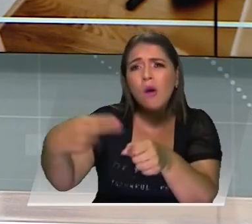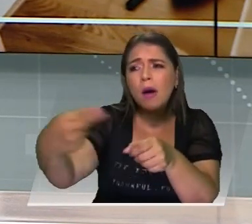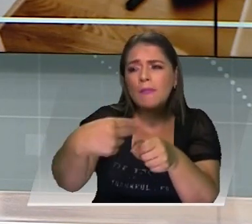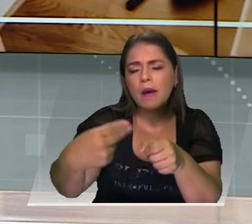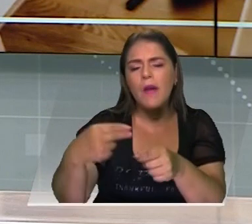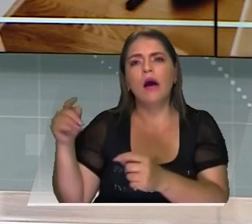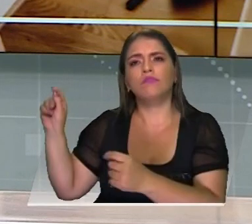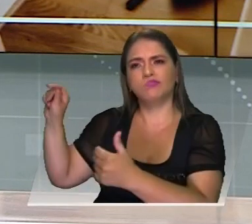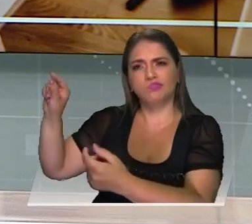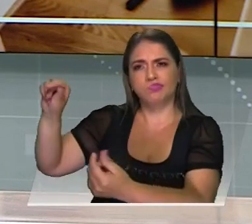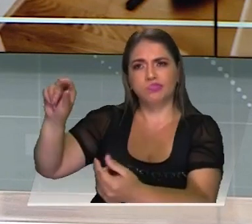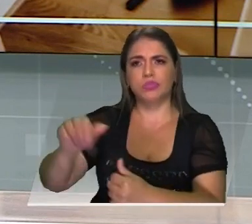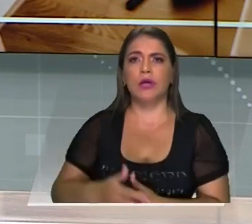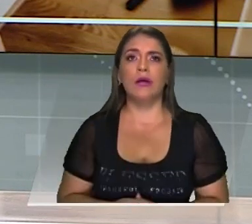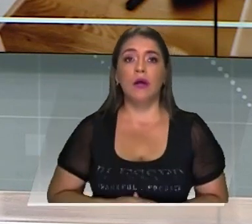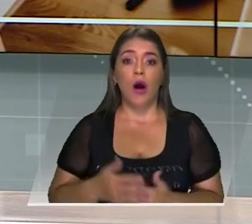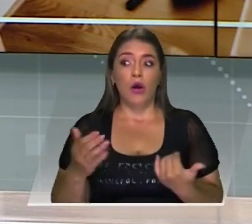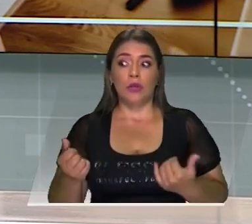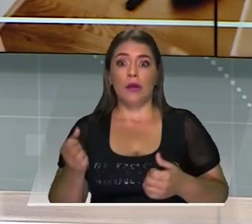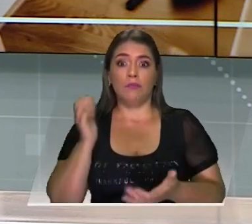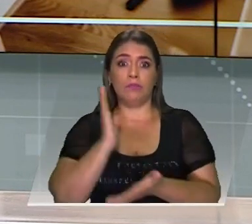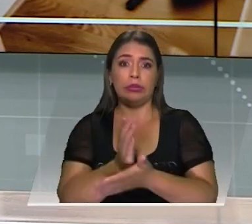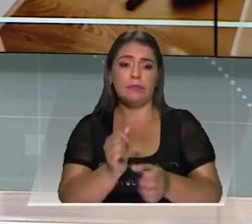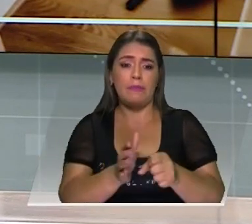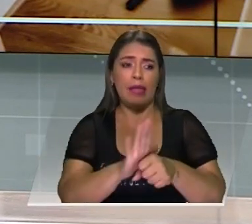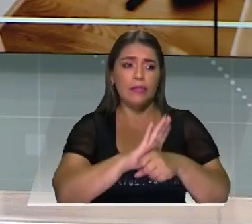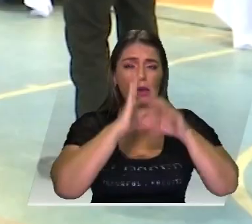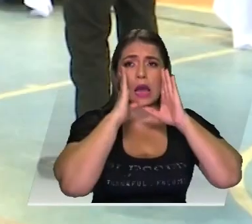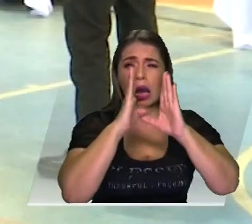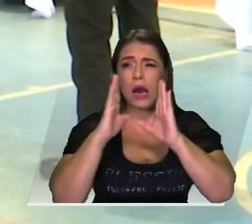permitió que en pandemia la población afectada fuera atendida.